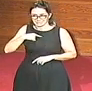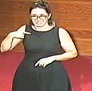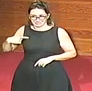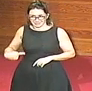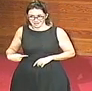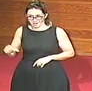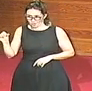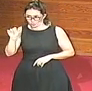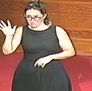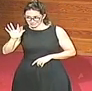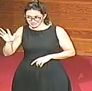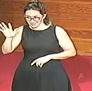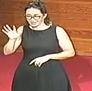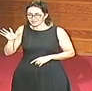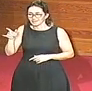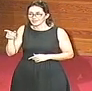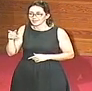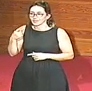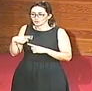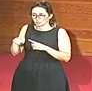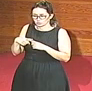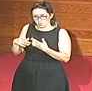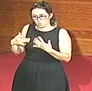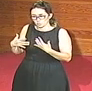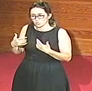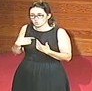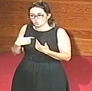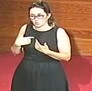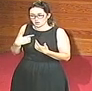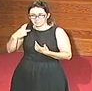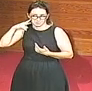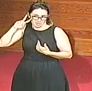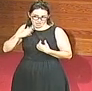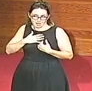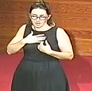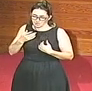sí que es un poco mi especialidad y te lo cuento porque la investigación fue dura.